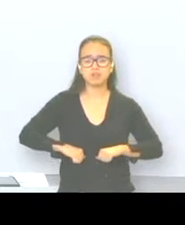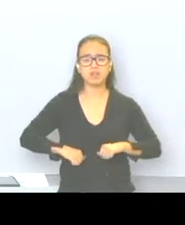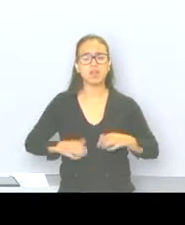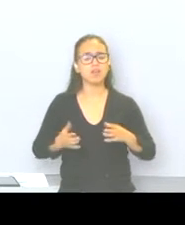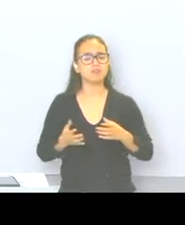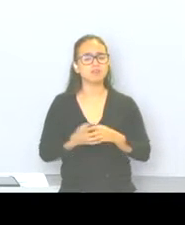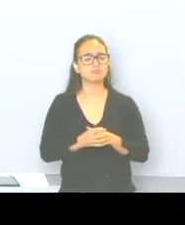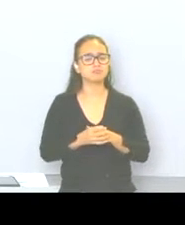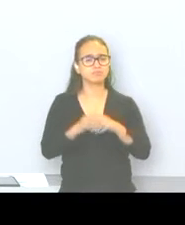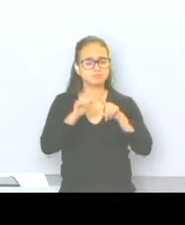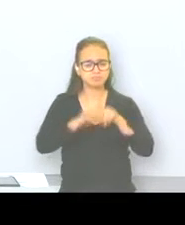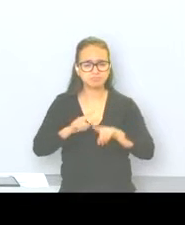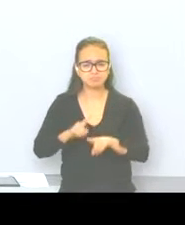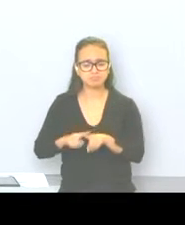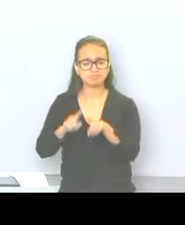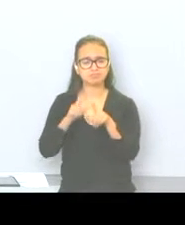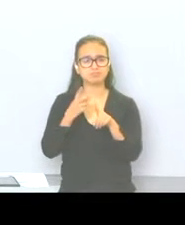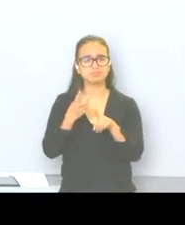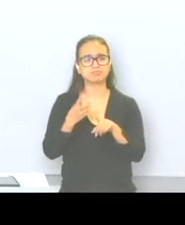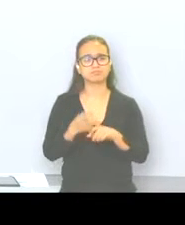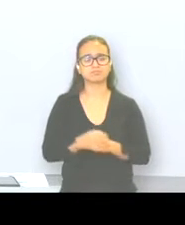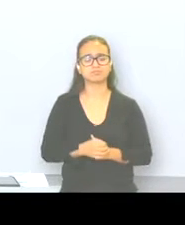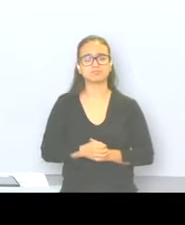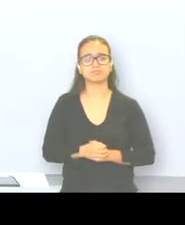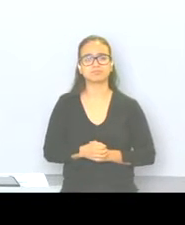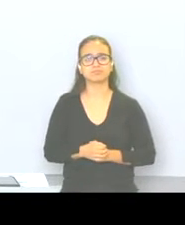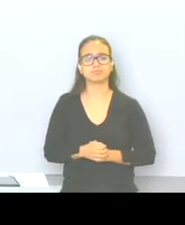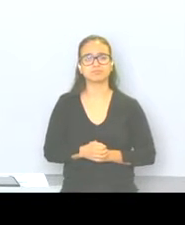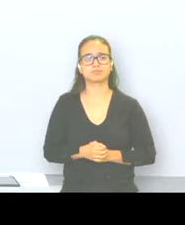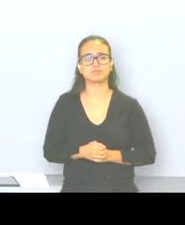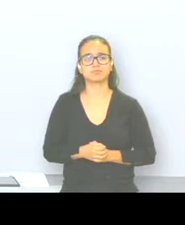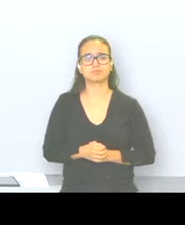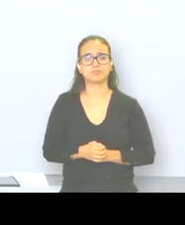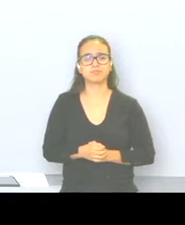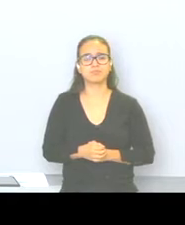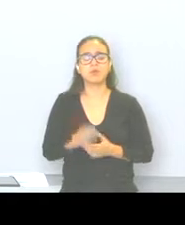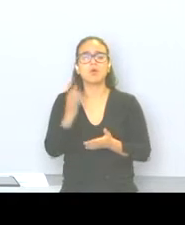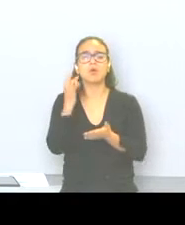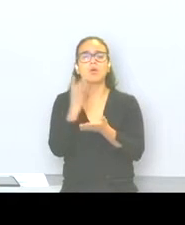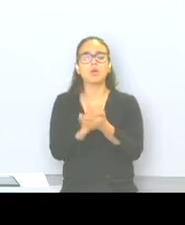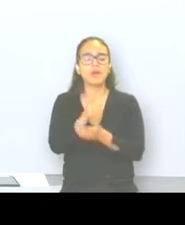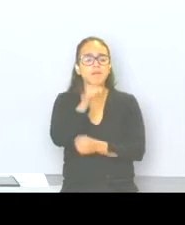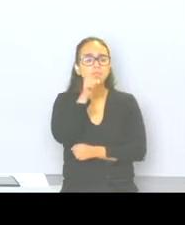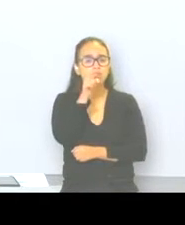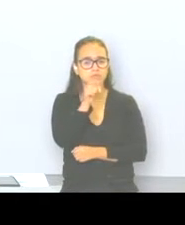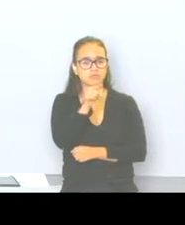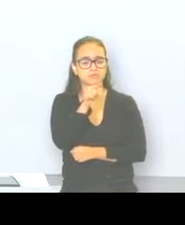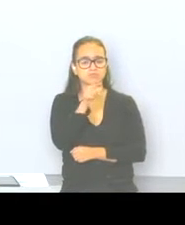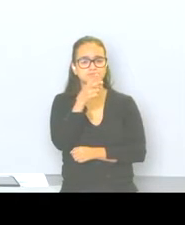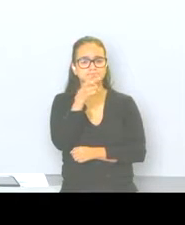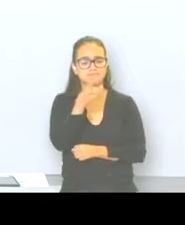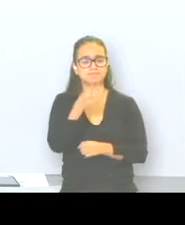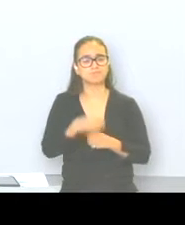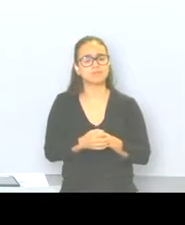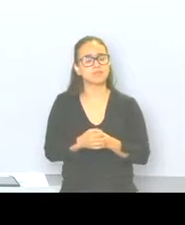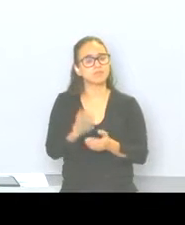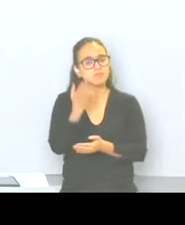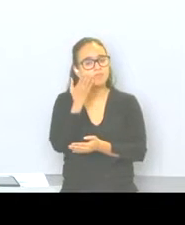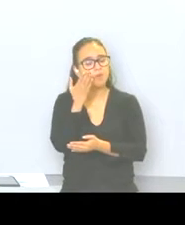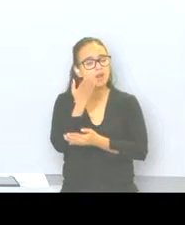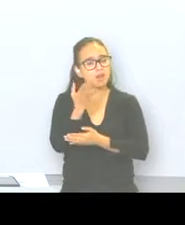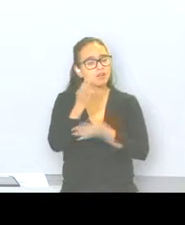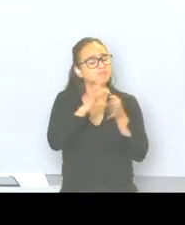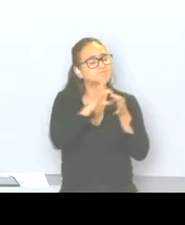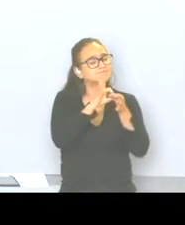social, pero solamente nos faltas tú. Y eso es lo que estamos solicitando, una